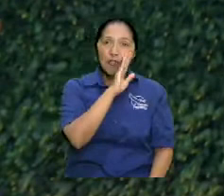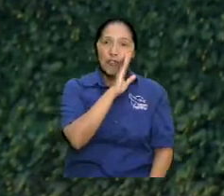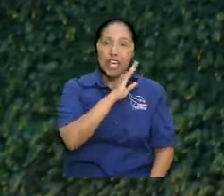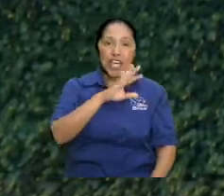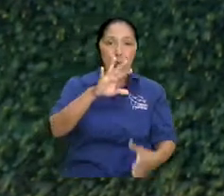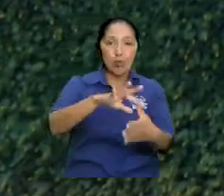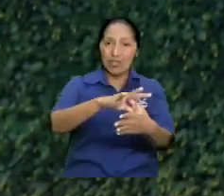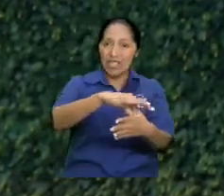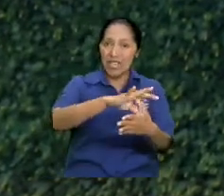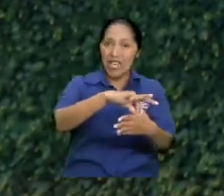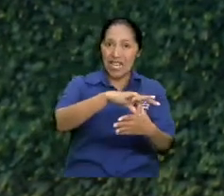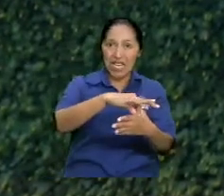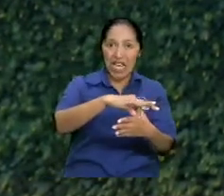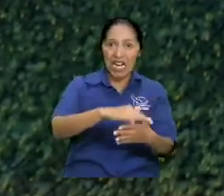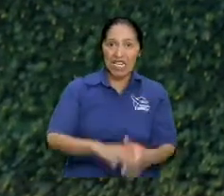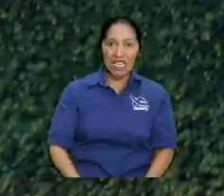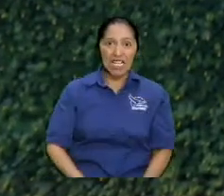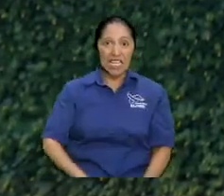de todo,